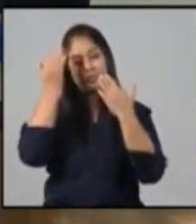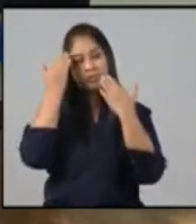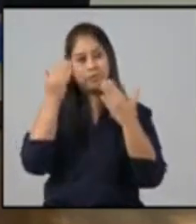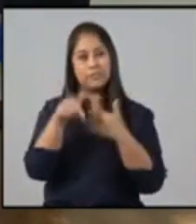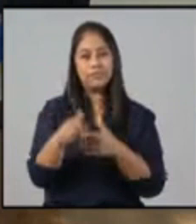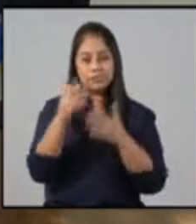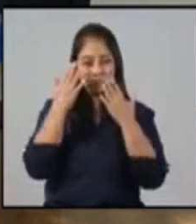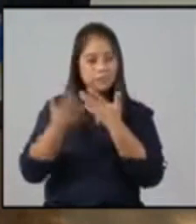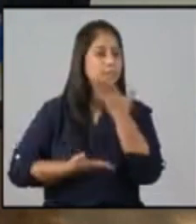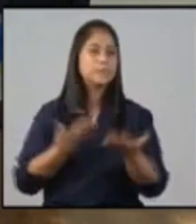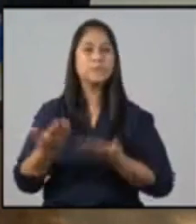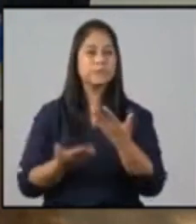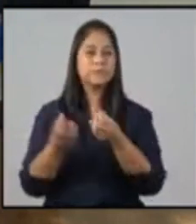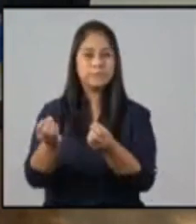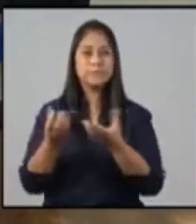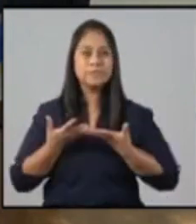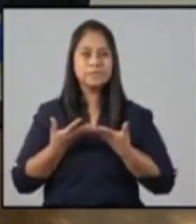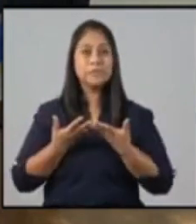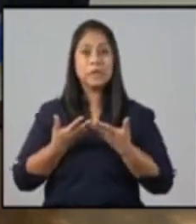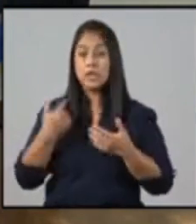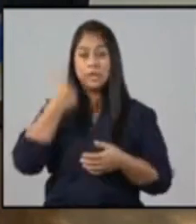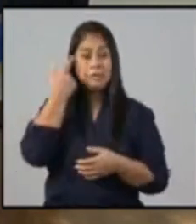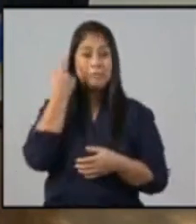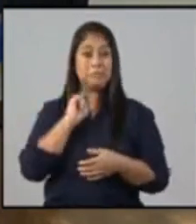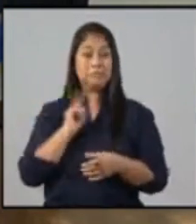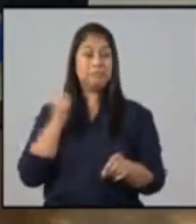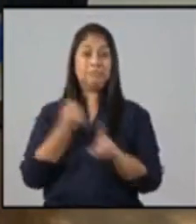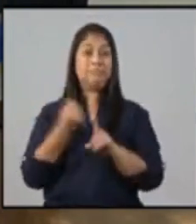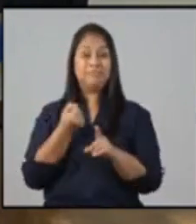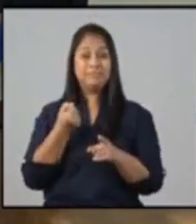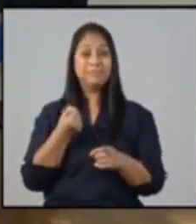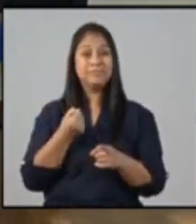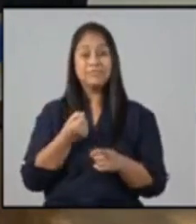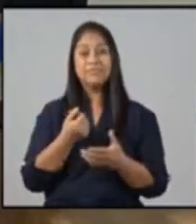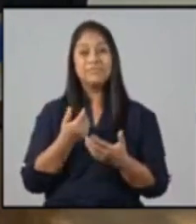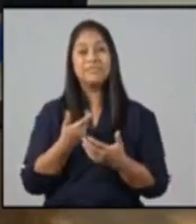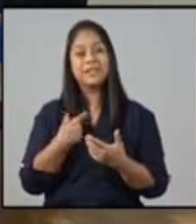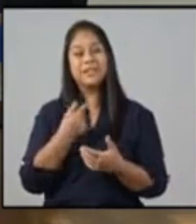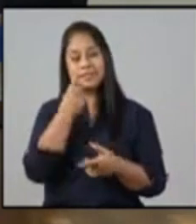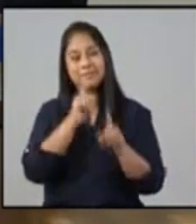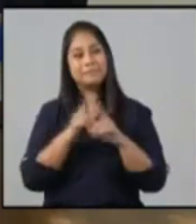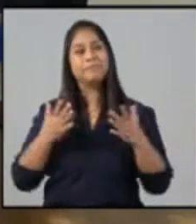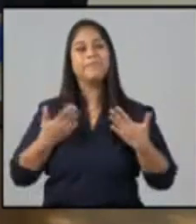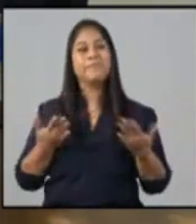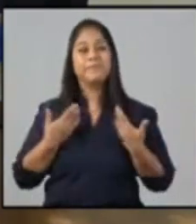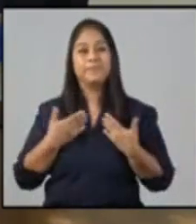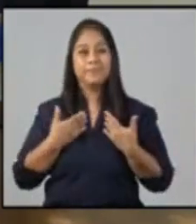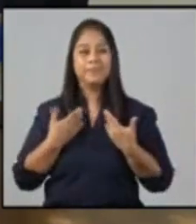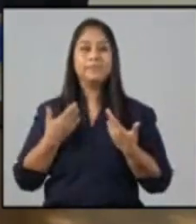gran atención que me han hecho. Es algo que no esperaba y que llena de felicidad.